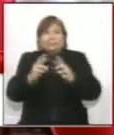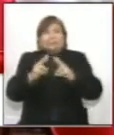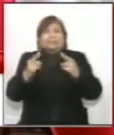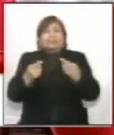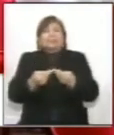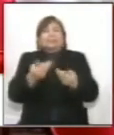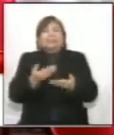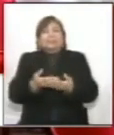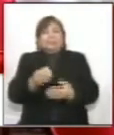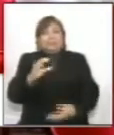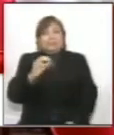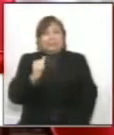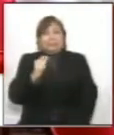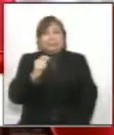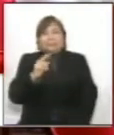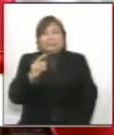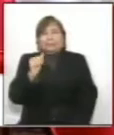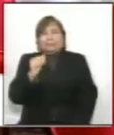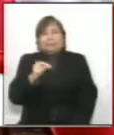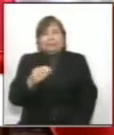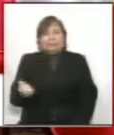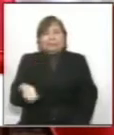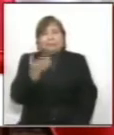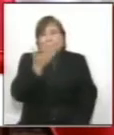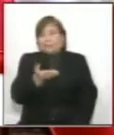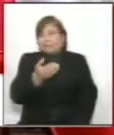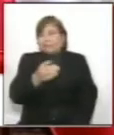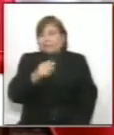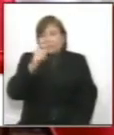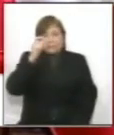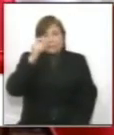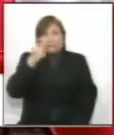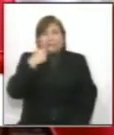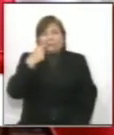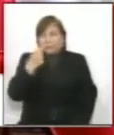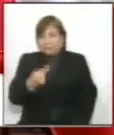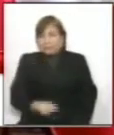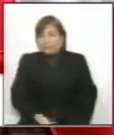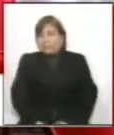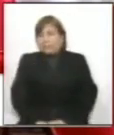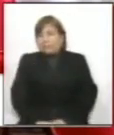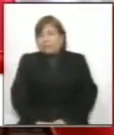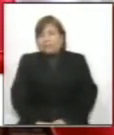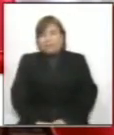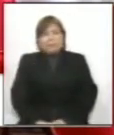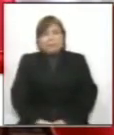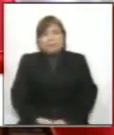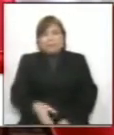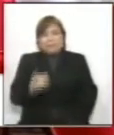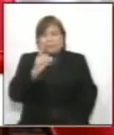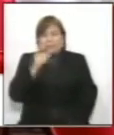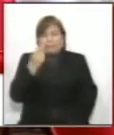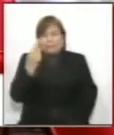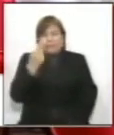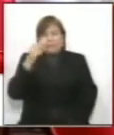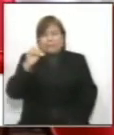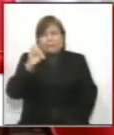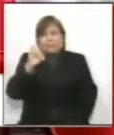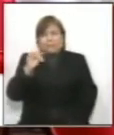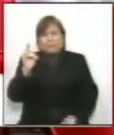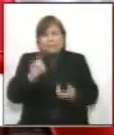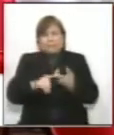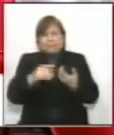señor Cateriano se la trasladó el presidente de la República. Él debió ver, no solamente desde el día miércoles que conversamos hasta